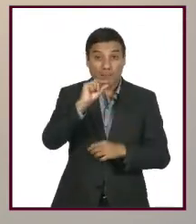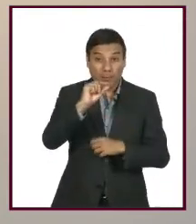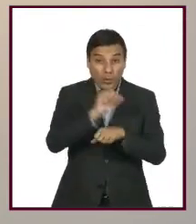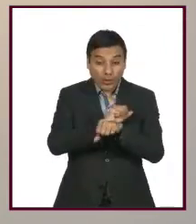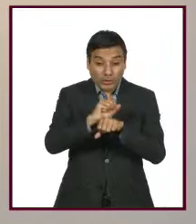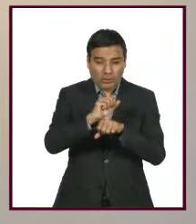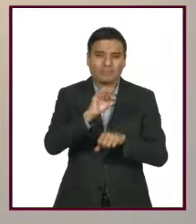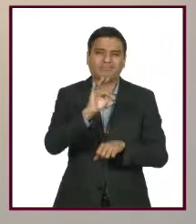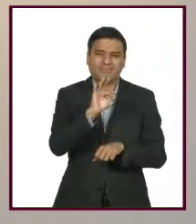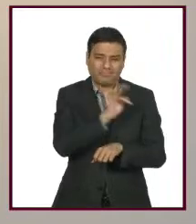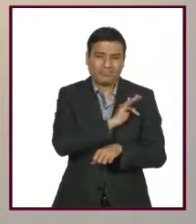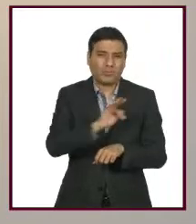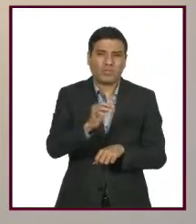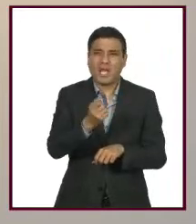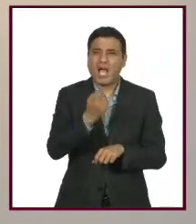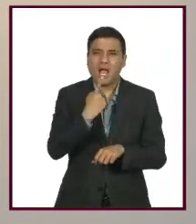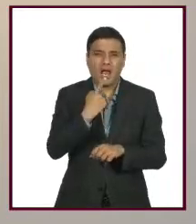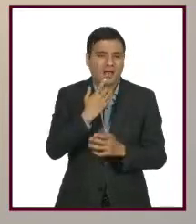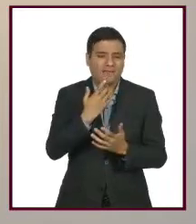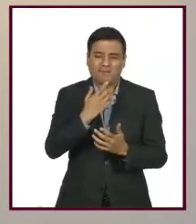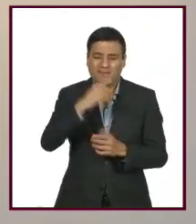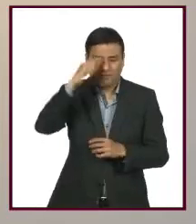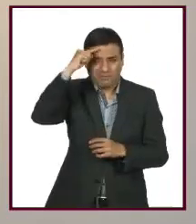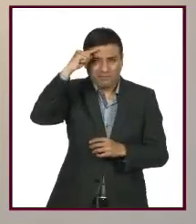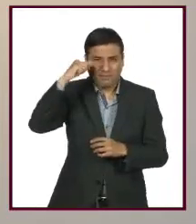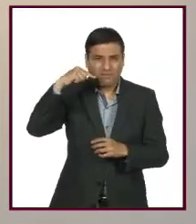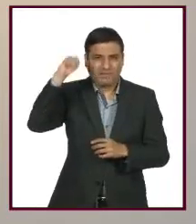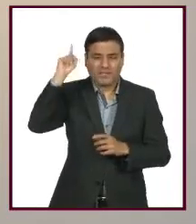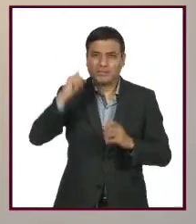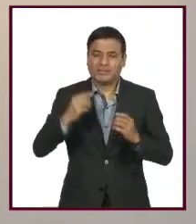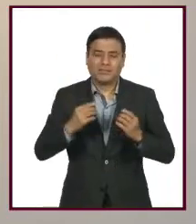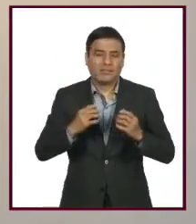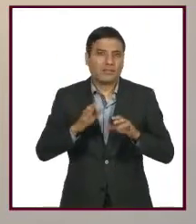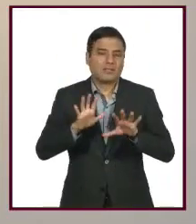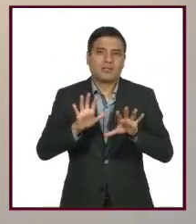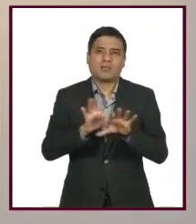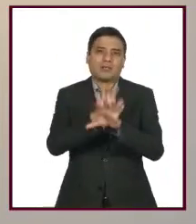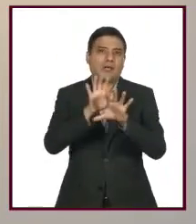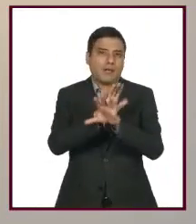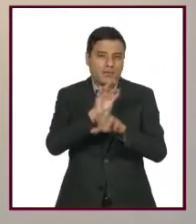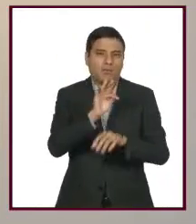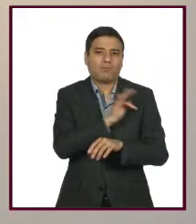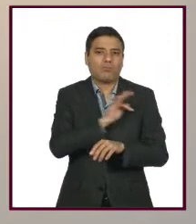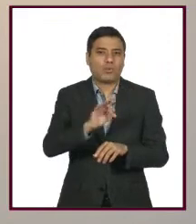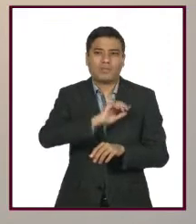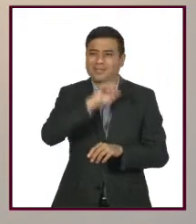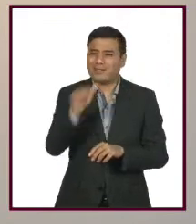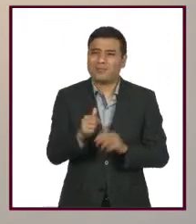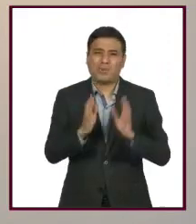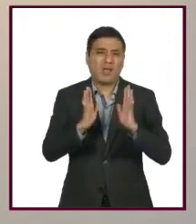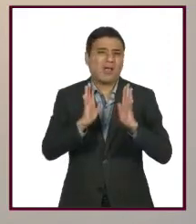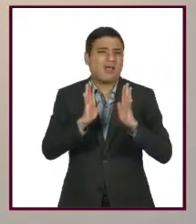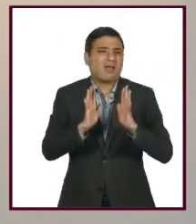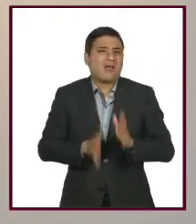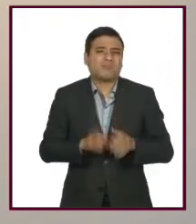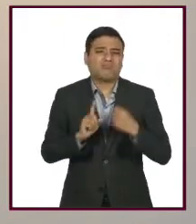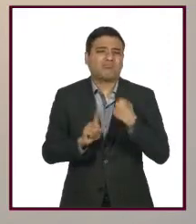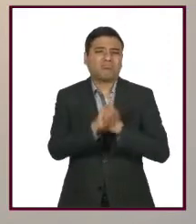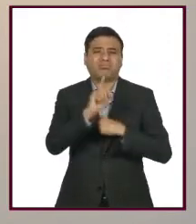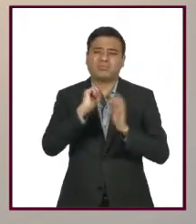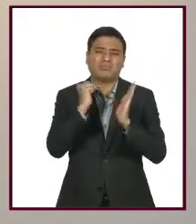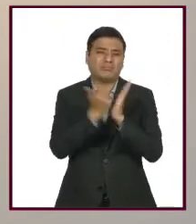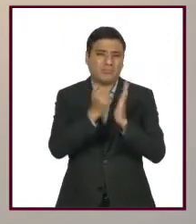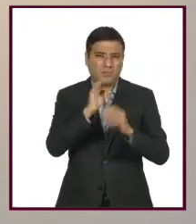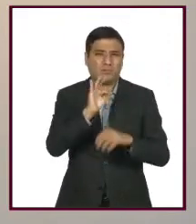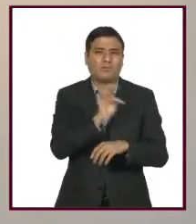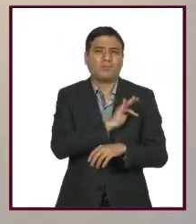que cantidades mayores que puede utilizar un adulto, ¿no? Y los efectos pueden ser irreversibles en las y los adolescentes.